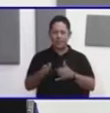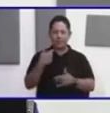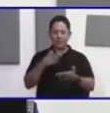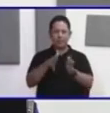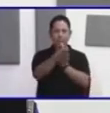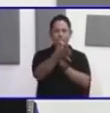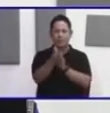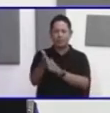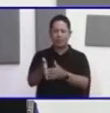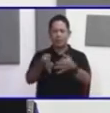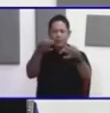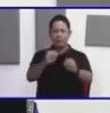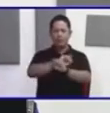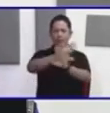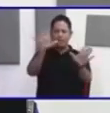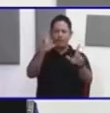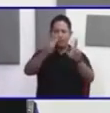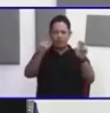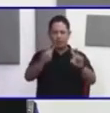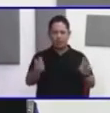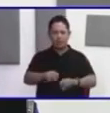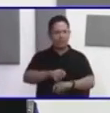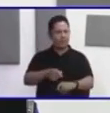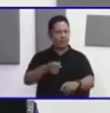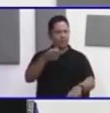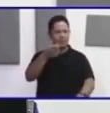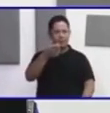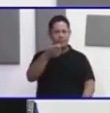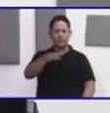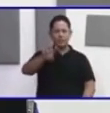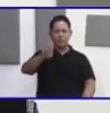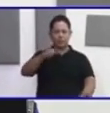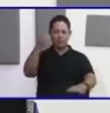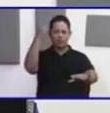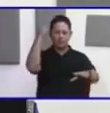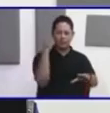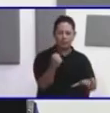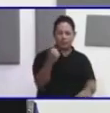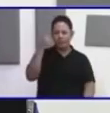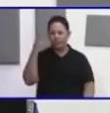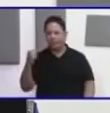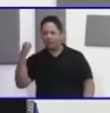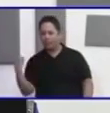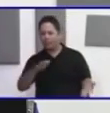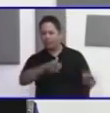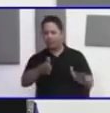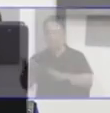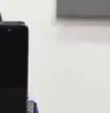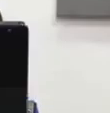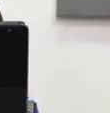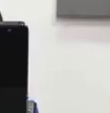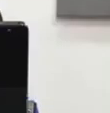esclarecer esos hechos. De estos 19 homicidios, 14 están esclarecidos, y de estas